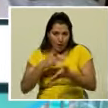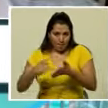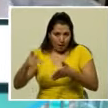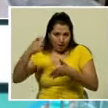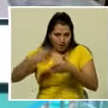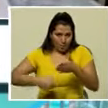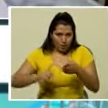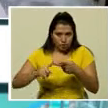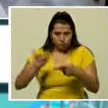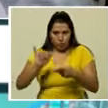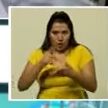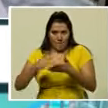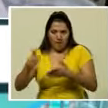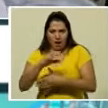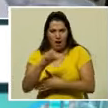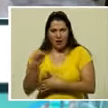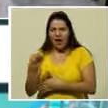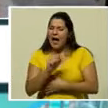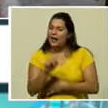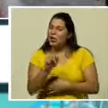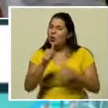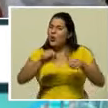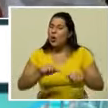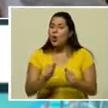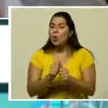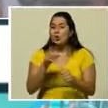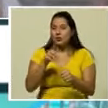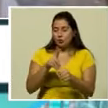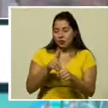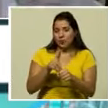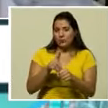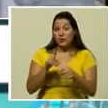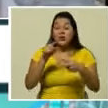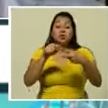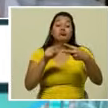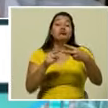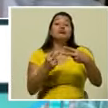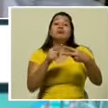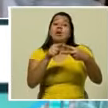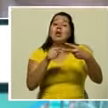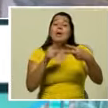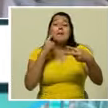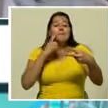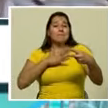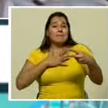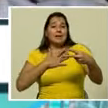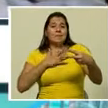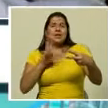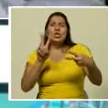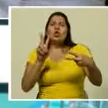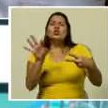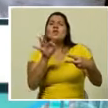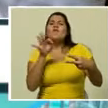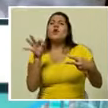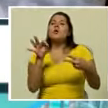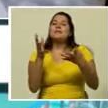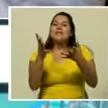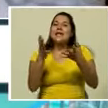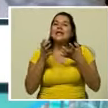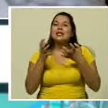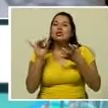también cotizan a la caja en principio también. Entonces, dicho esto, así como dos grandes focos de atención más allá del contenido propio